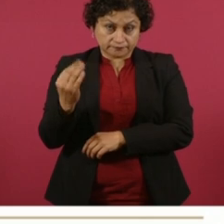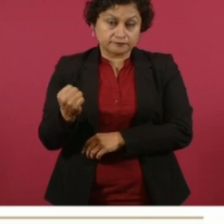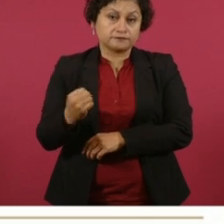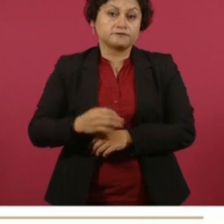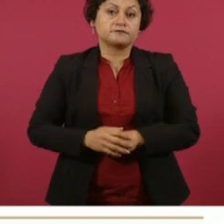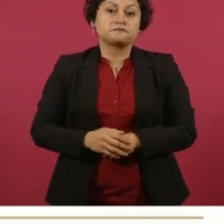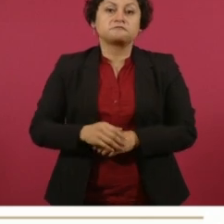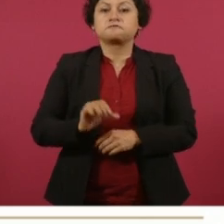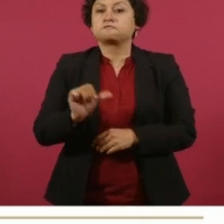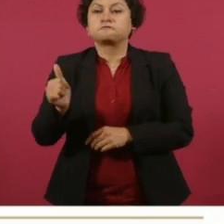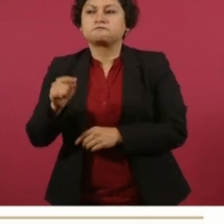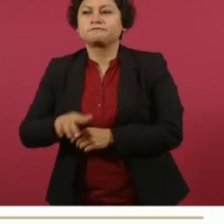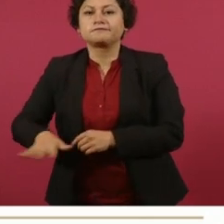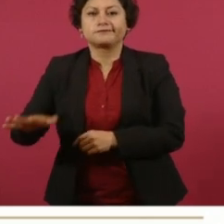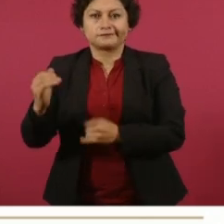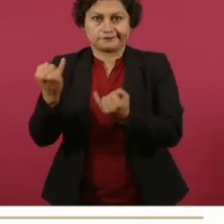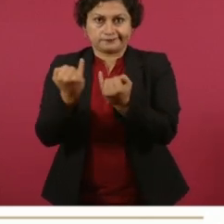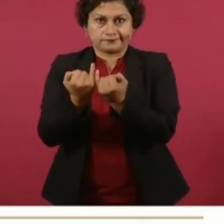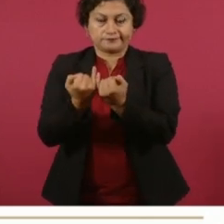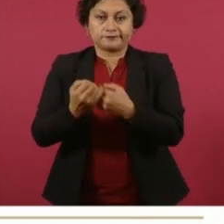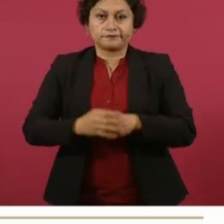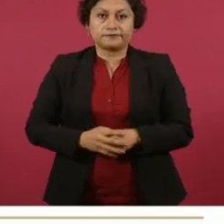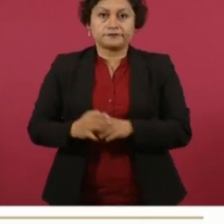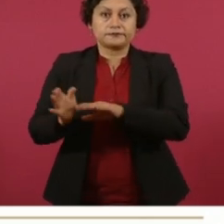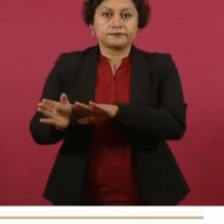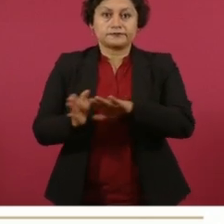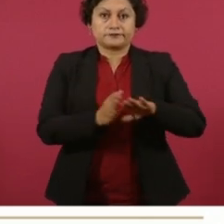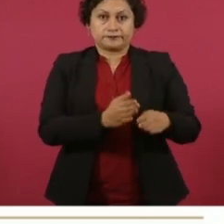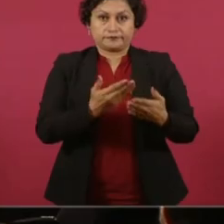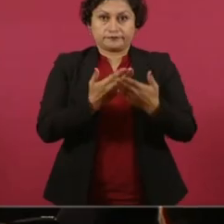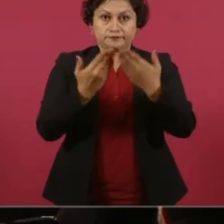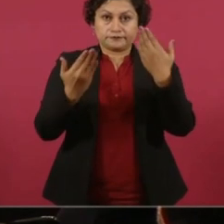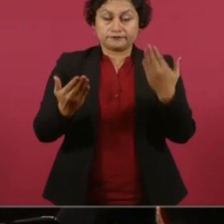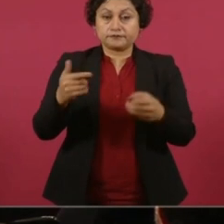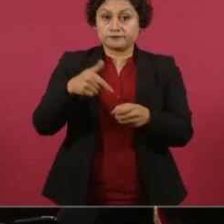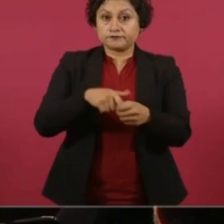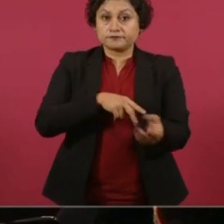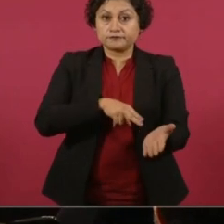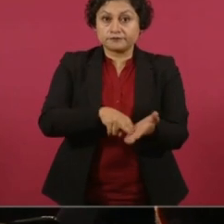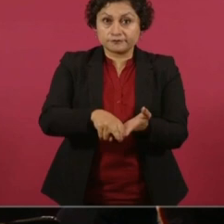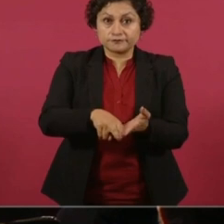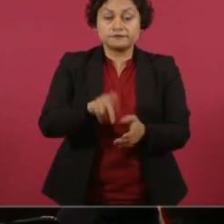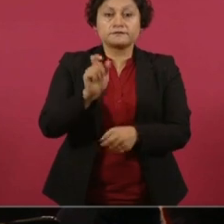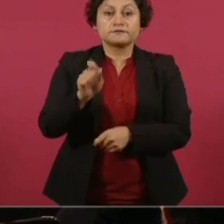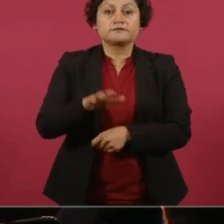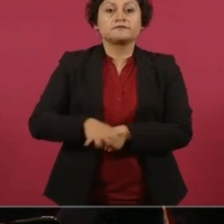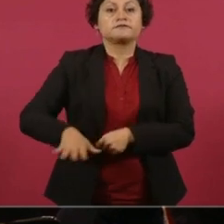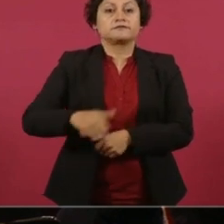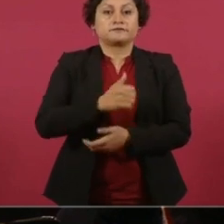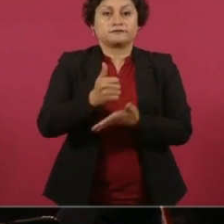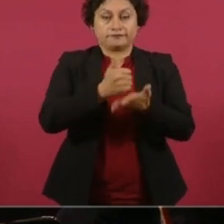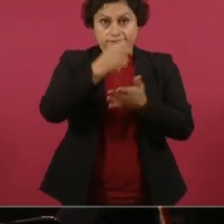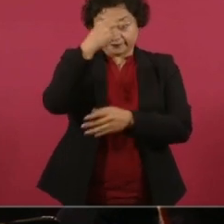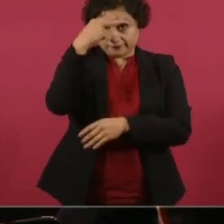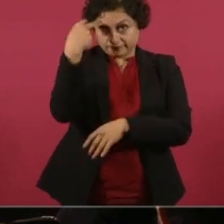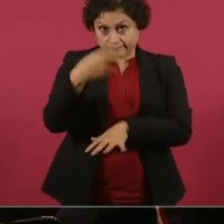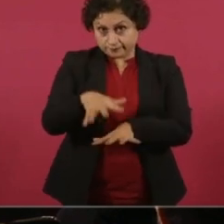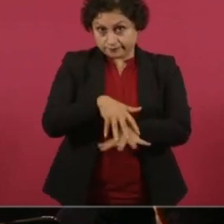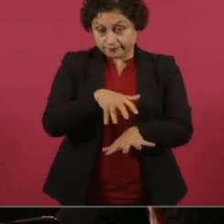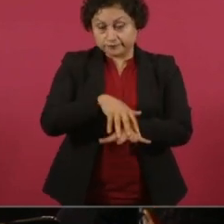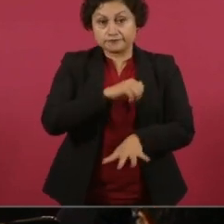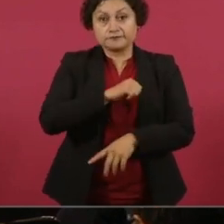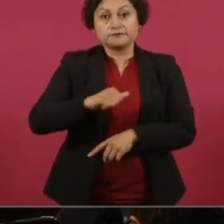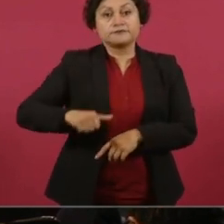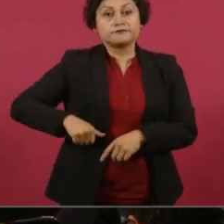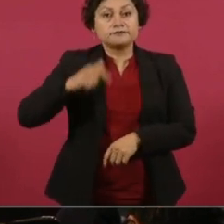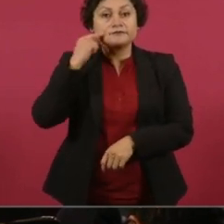casos similares. Y ahora, pasando al diésel, en la alcaldía Tlalpan, aquí en la Ciudad de México, encontramos